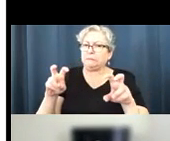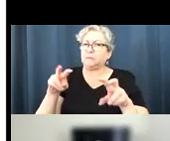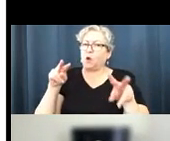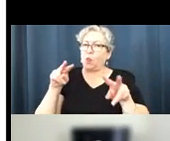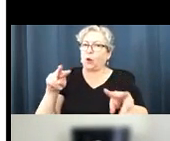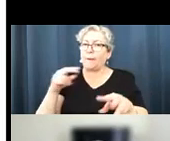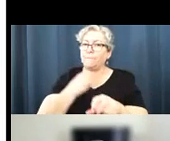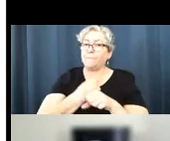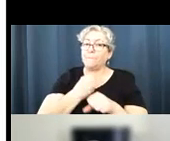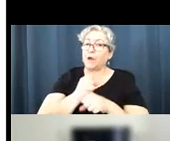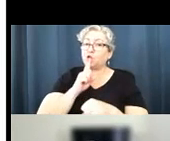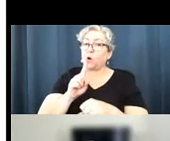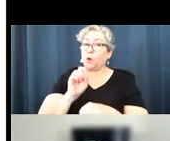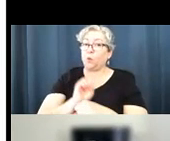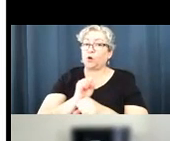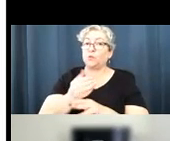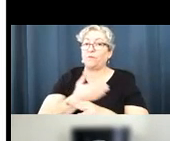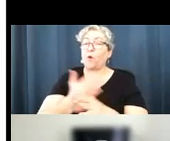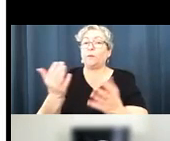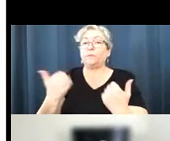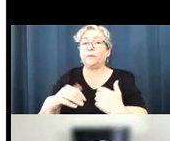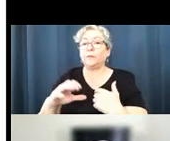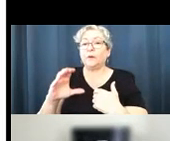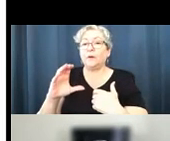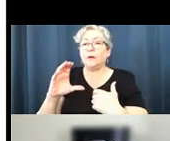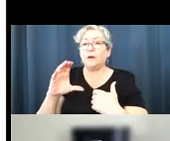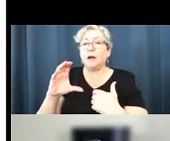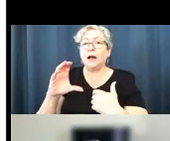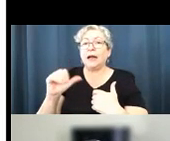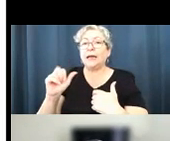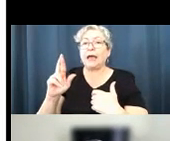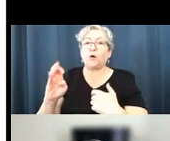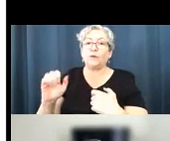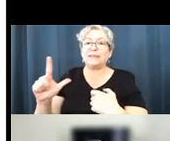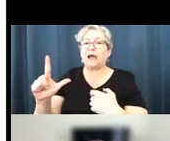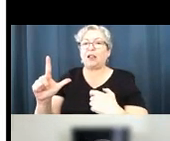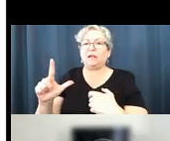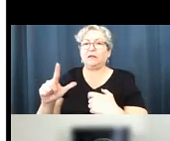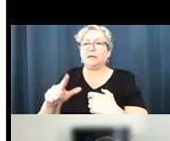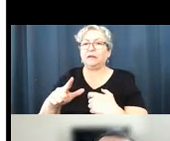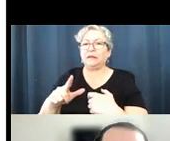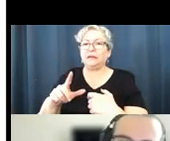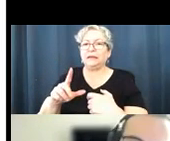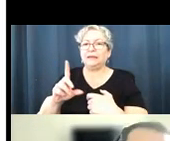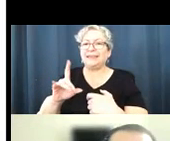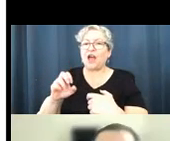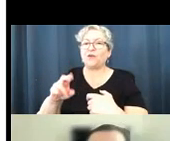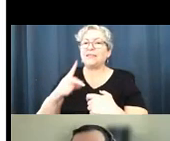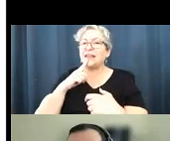que lugar de mirar detenidamente a ver si funciona. Los carruseles. Darren's favorite thing. Those little slideshow